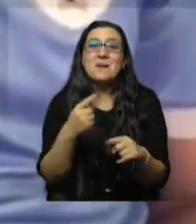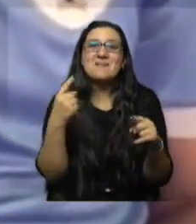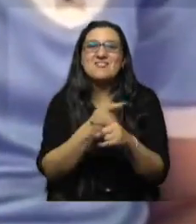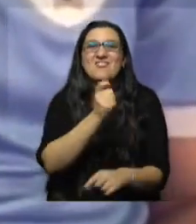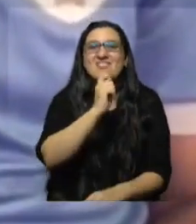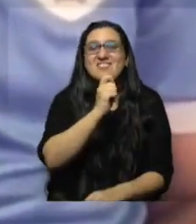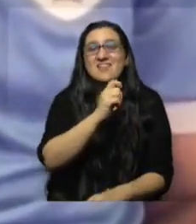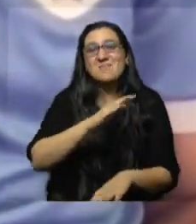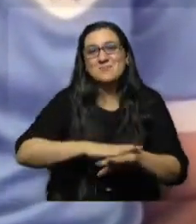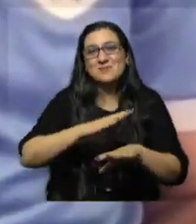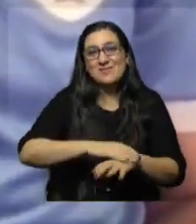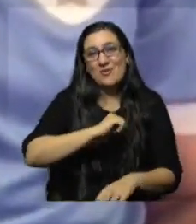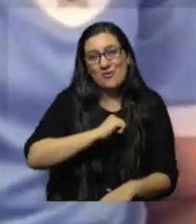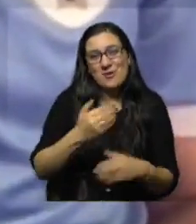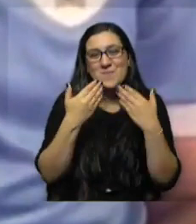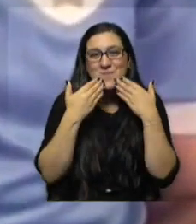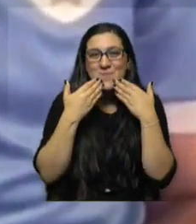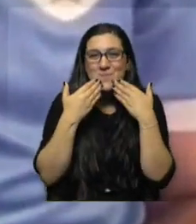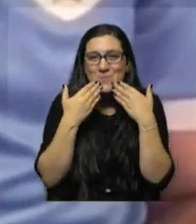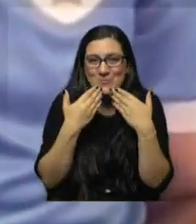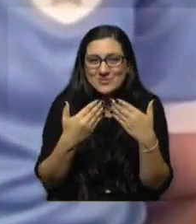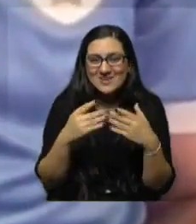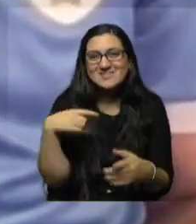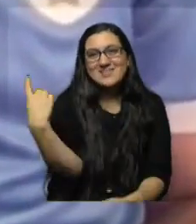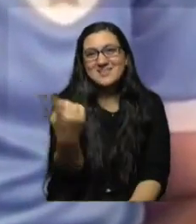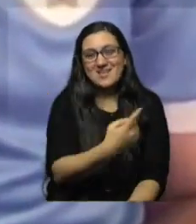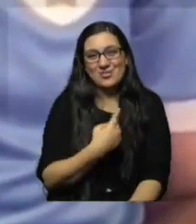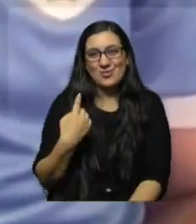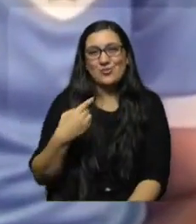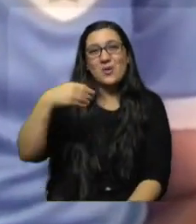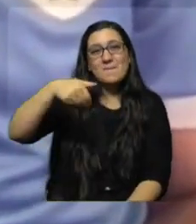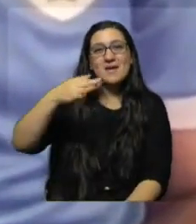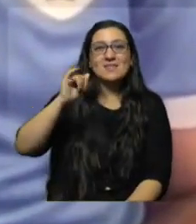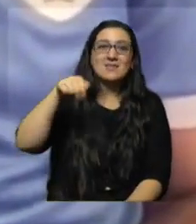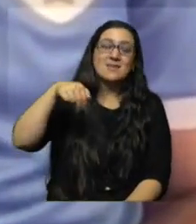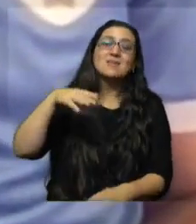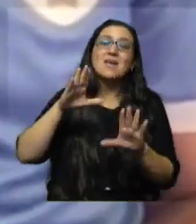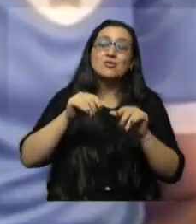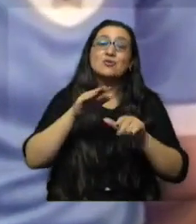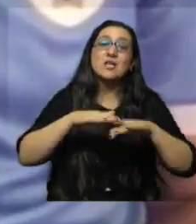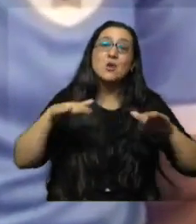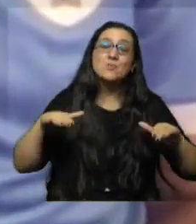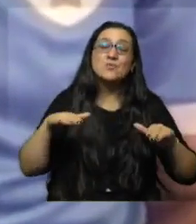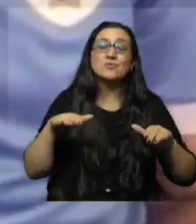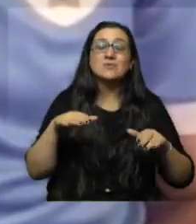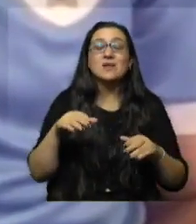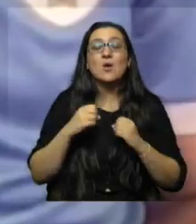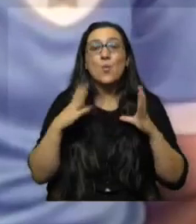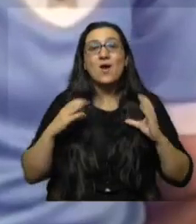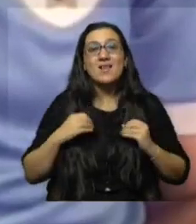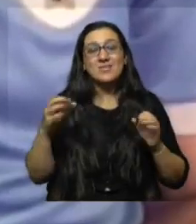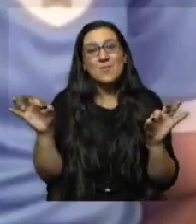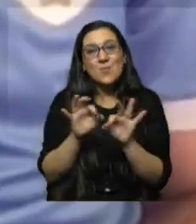goles. Muchísimas gracias a todos ustedes, Martín Prudenza, a toda la gente de la Escuela de Música de Salto. Divino